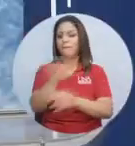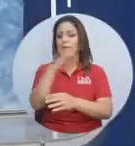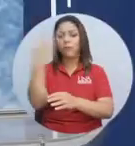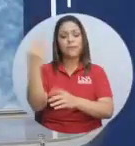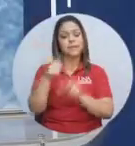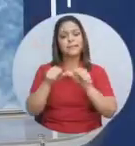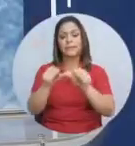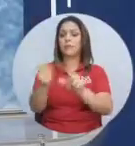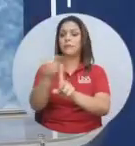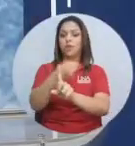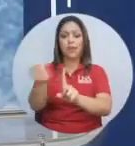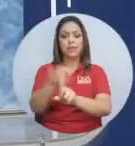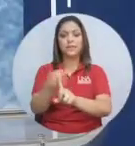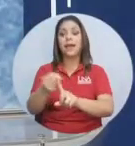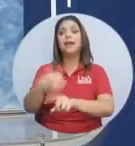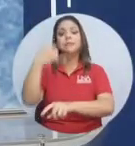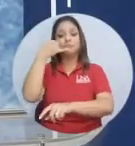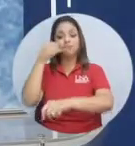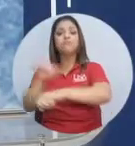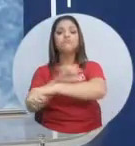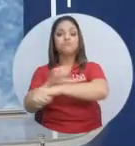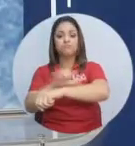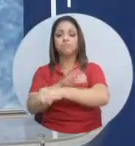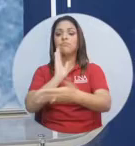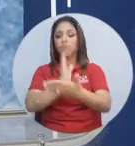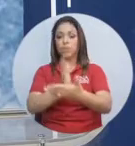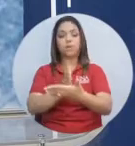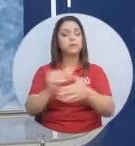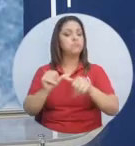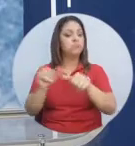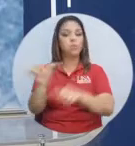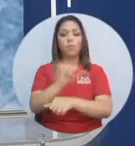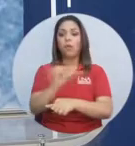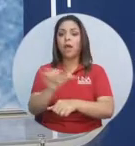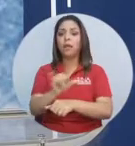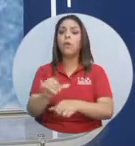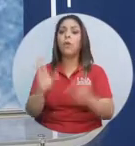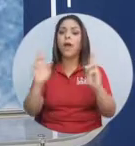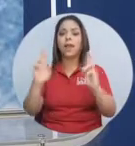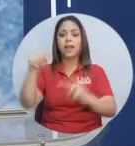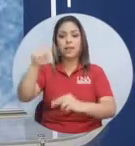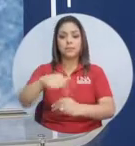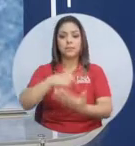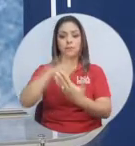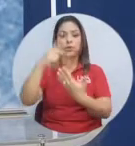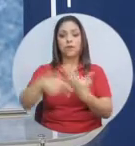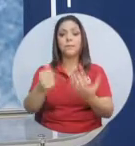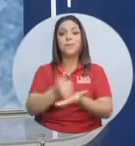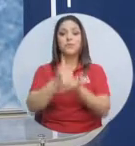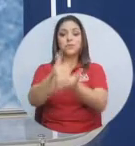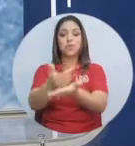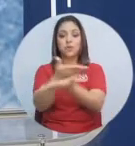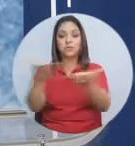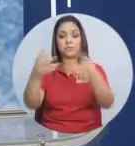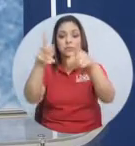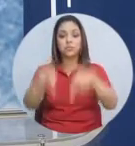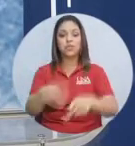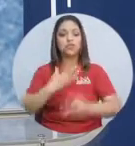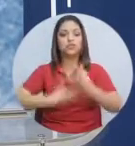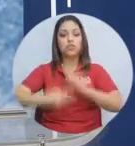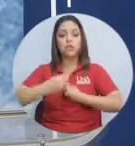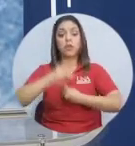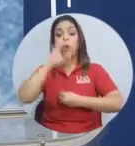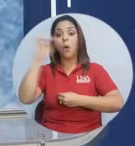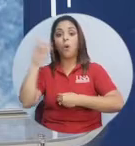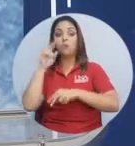el ciberbullying pues no es la excepción. Esperamos que este programa sirva para que tanto las personas que sufren de ciberbullying como las personas que son